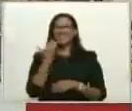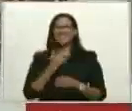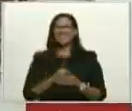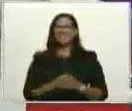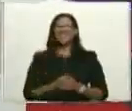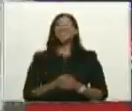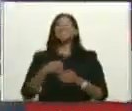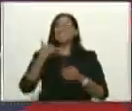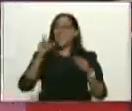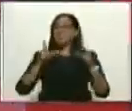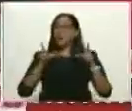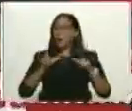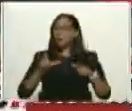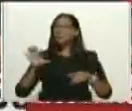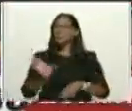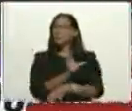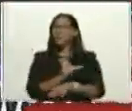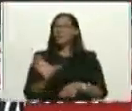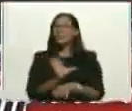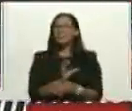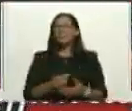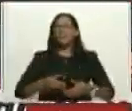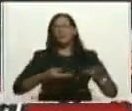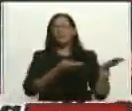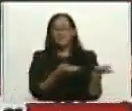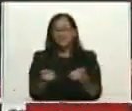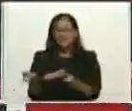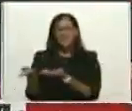Si hay torta y canto. ¿Ah?